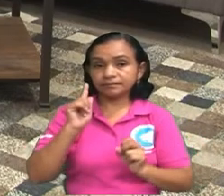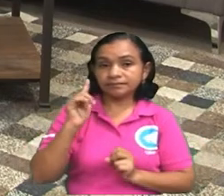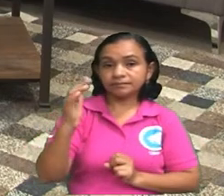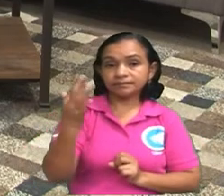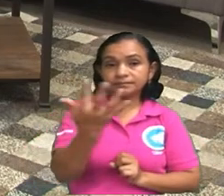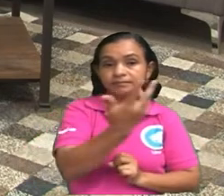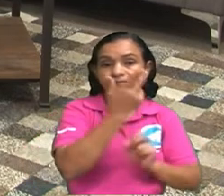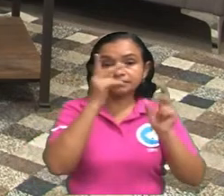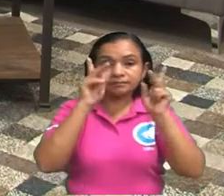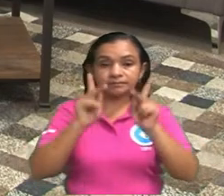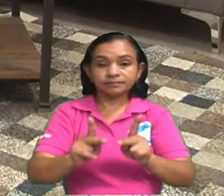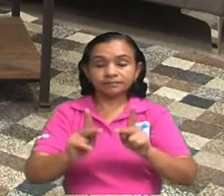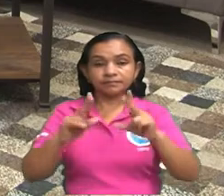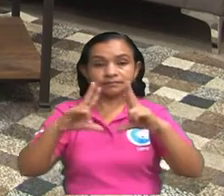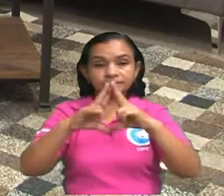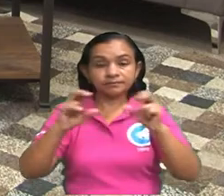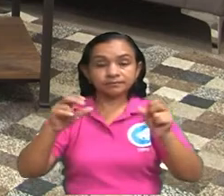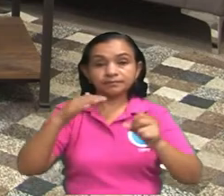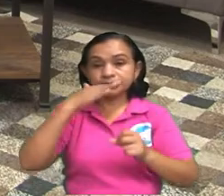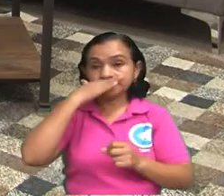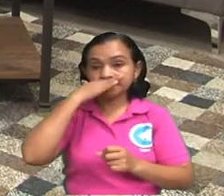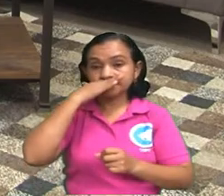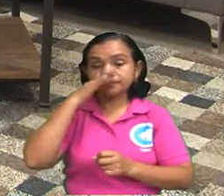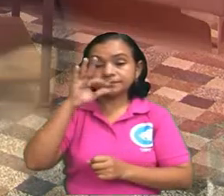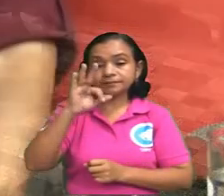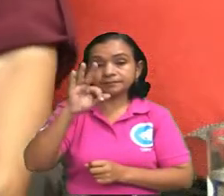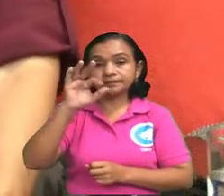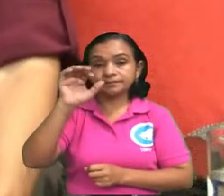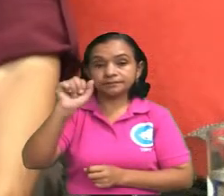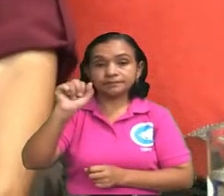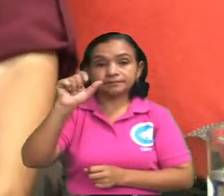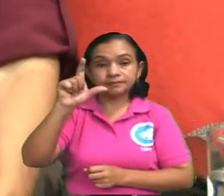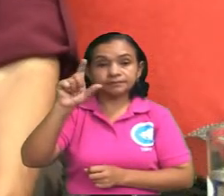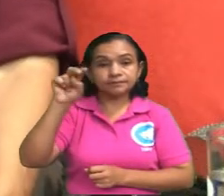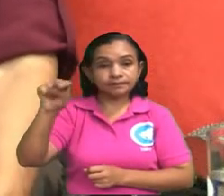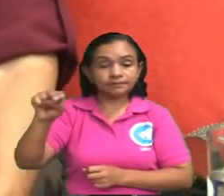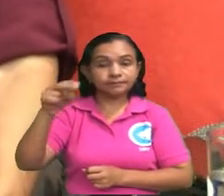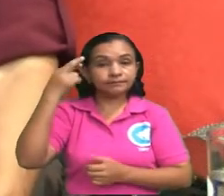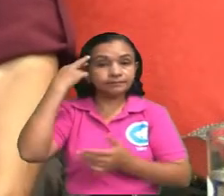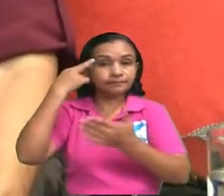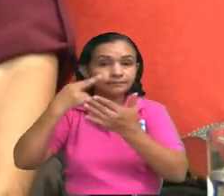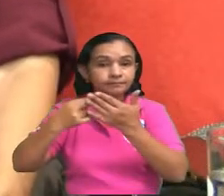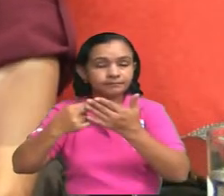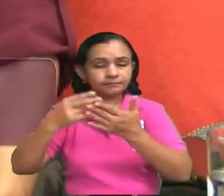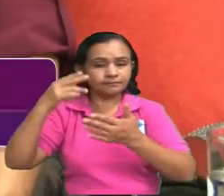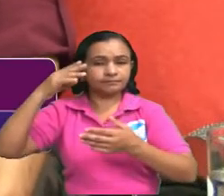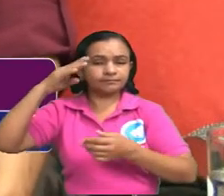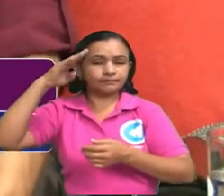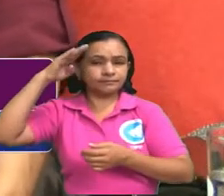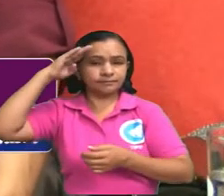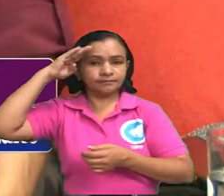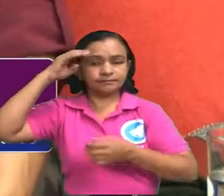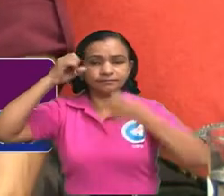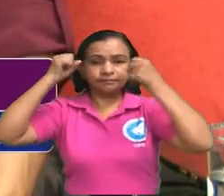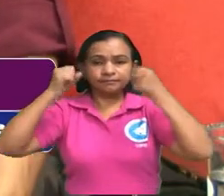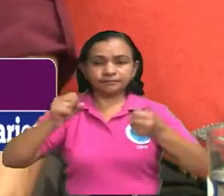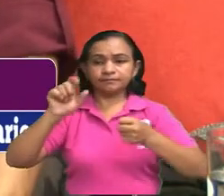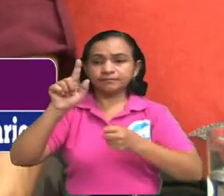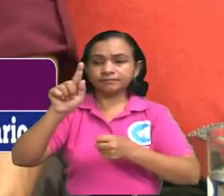la militancia del Frente Sandinista de Liberación Nacional, recuerda a un comandante Tomás Borges firme,